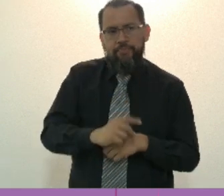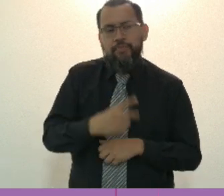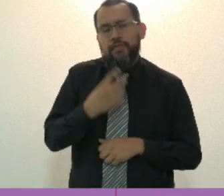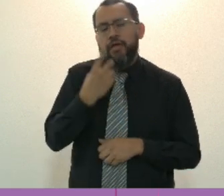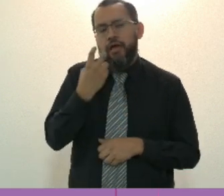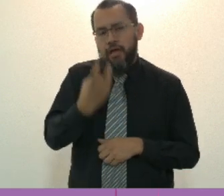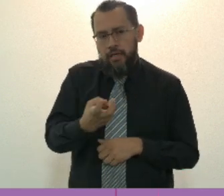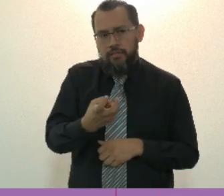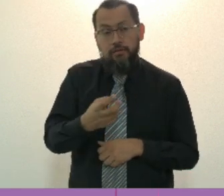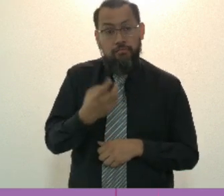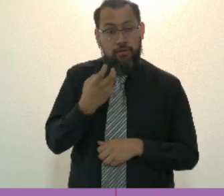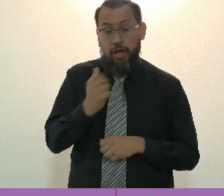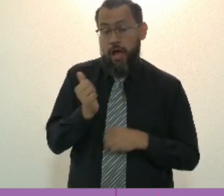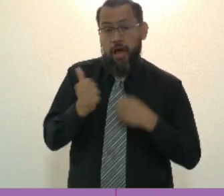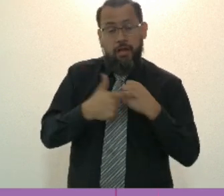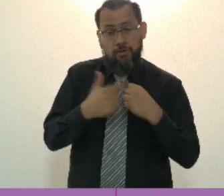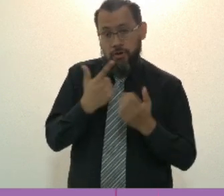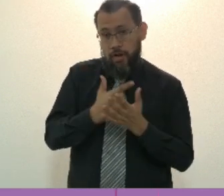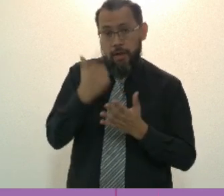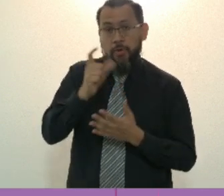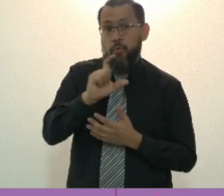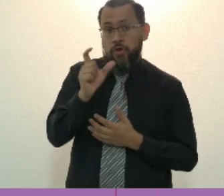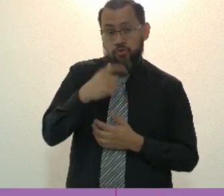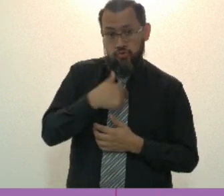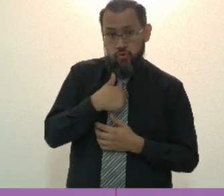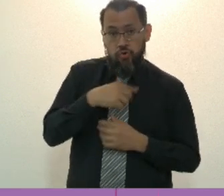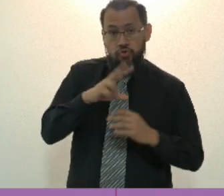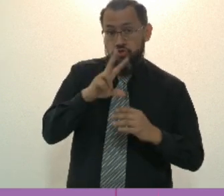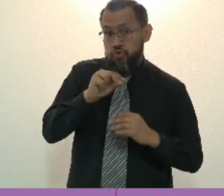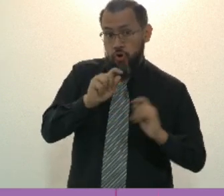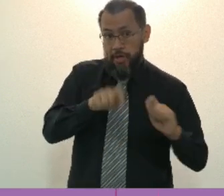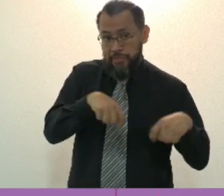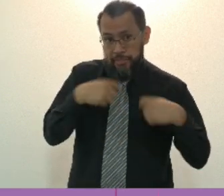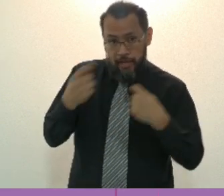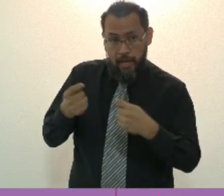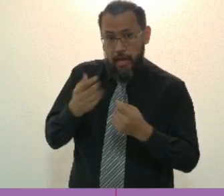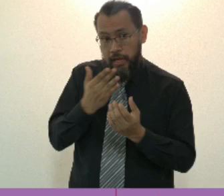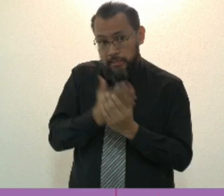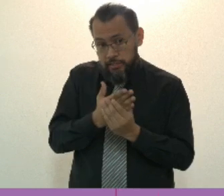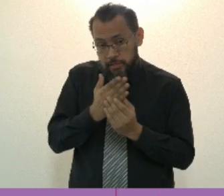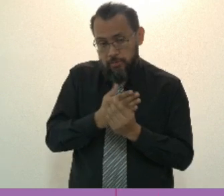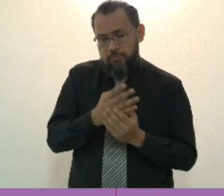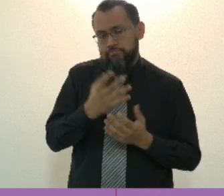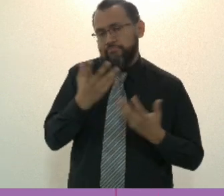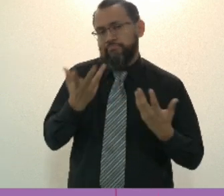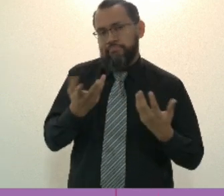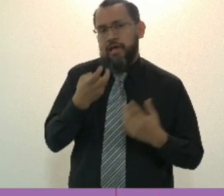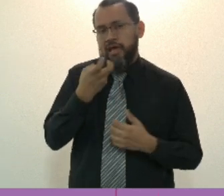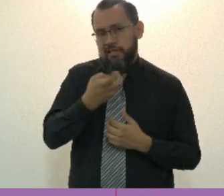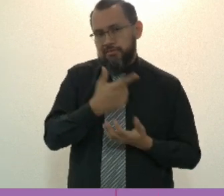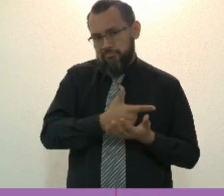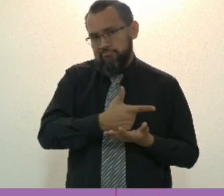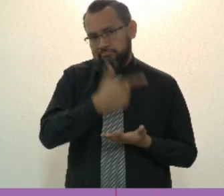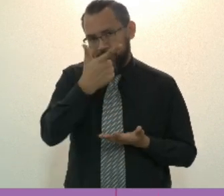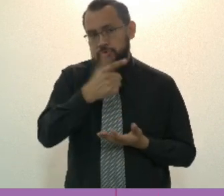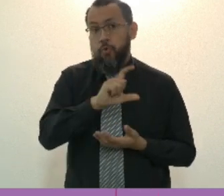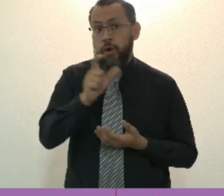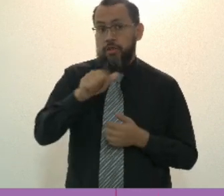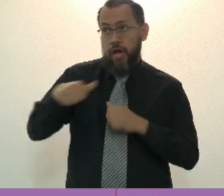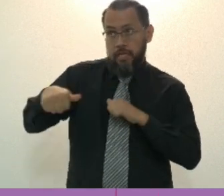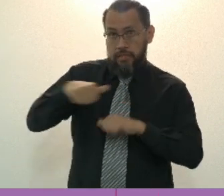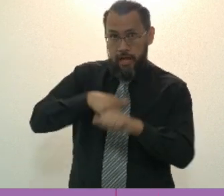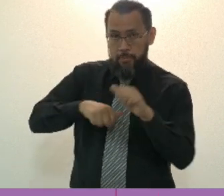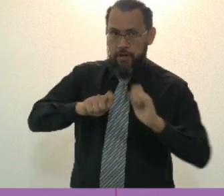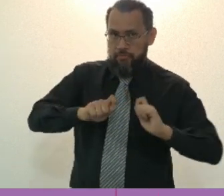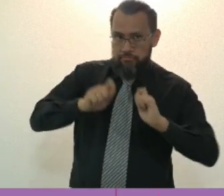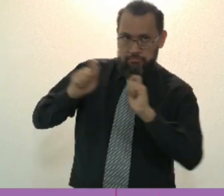una sanción grave no entregar archivos dentro de este ejercicio de acta entrega, debido